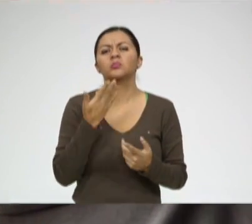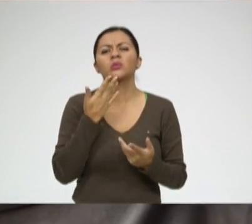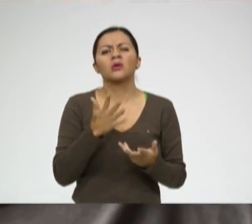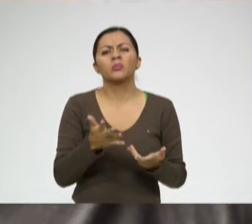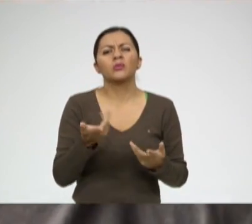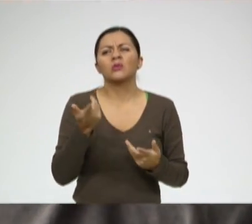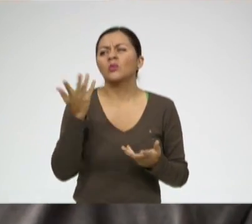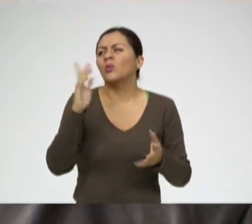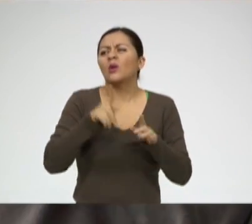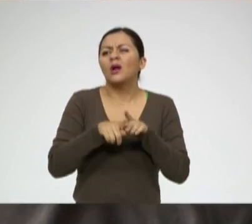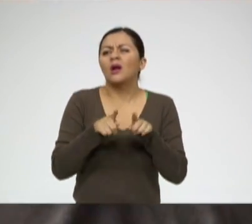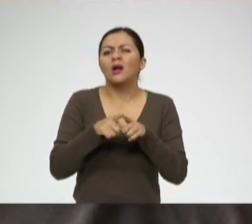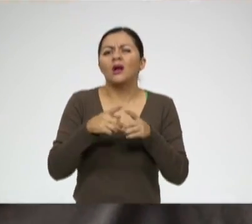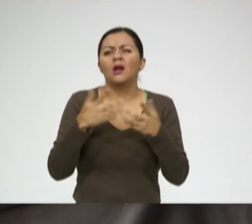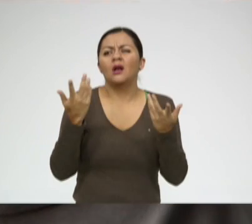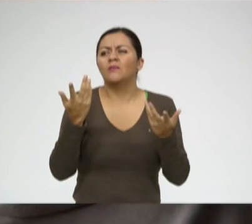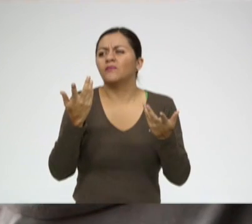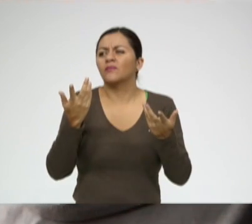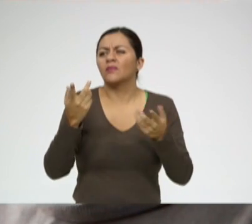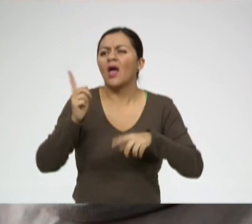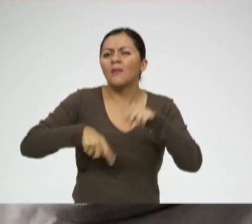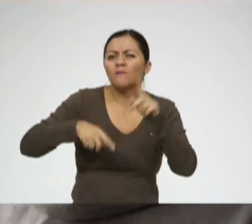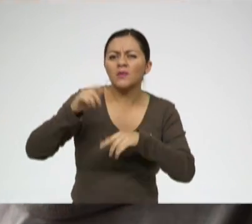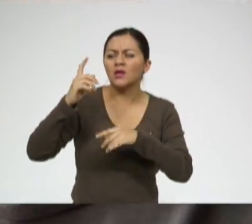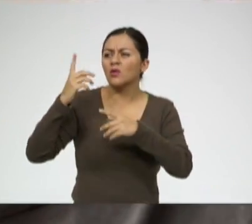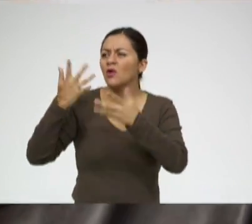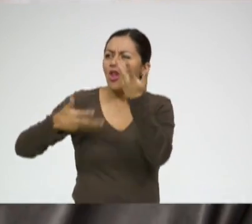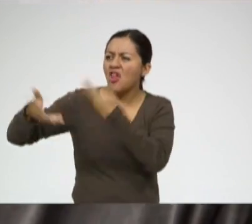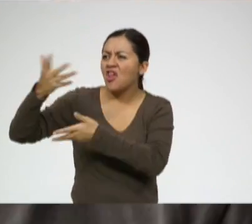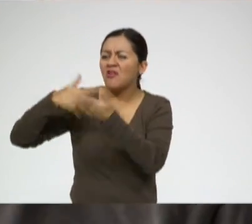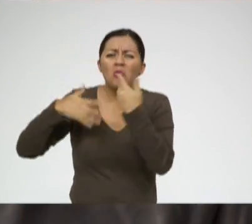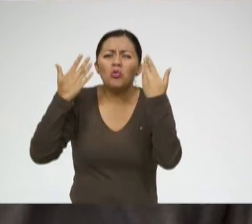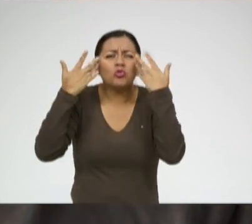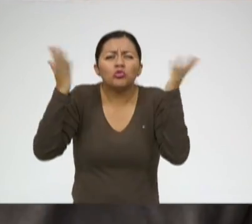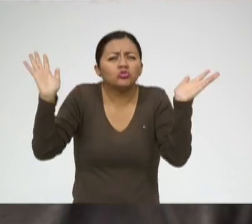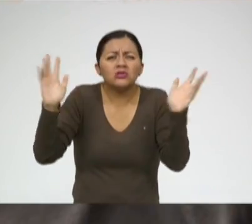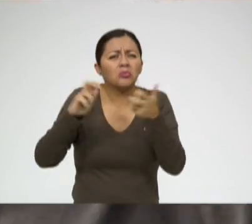distorsionado de la calle, ¿no? Frustrado de la calle, ¿no? No